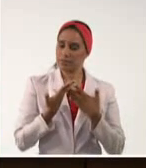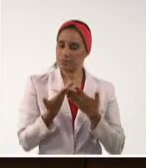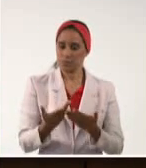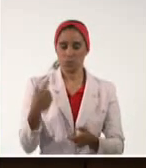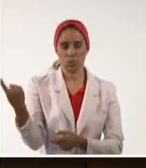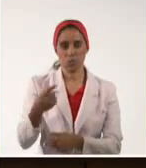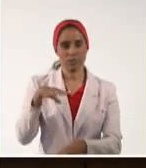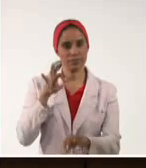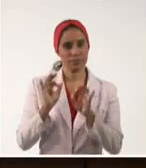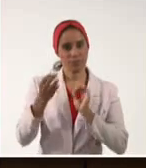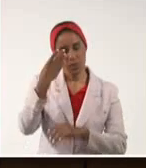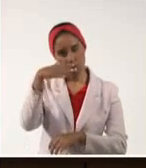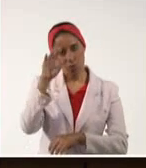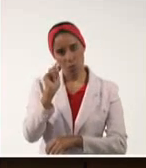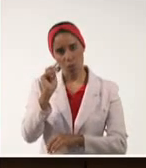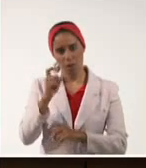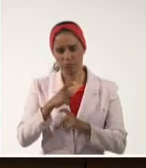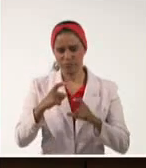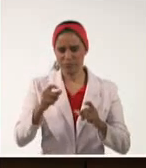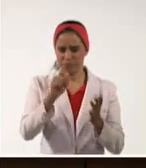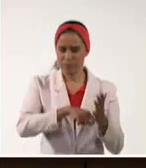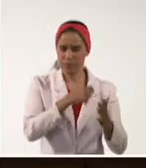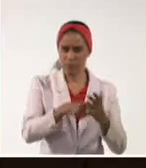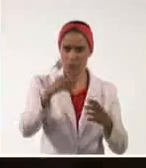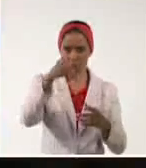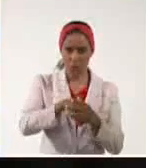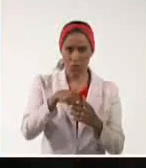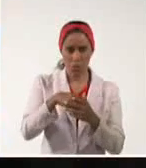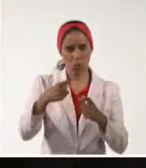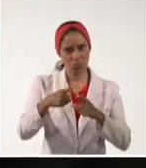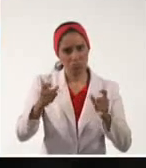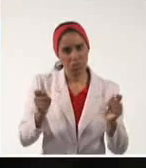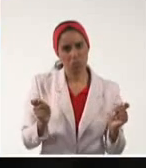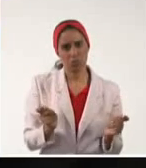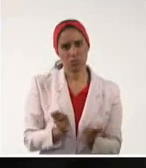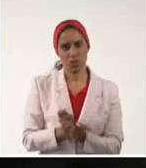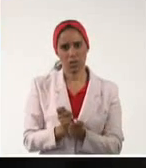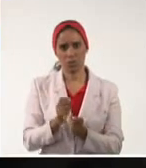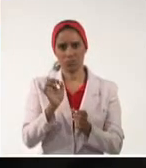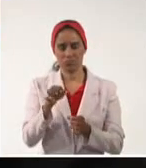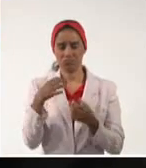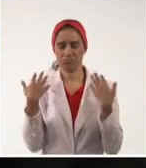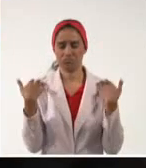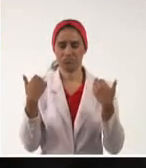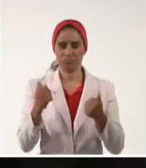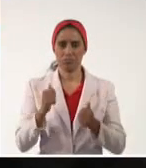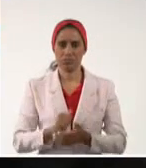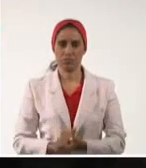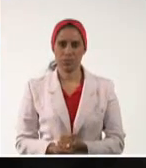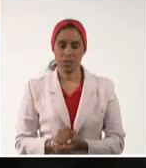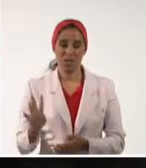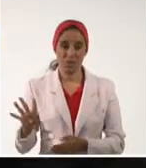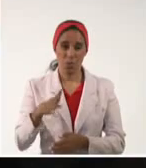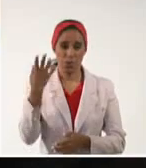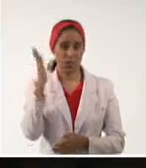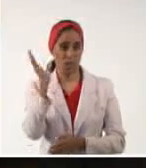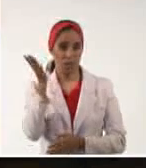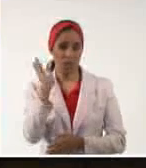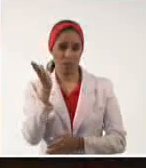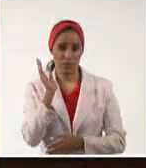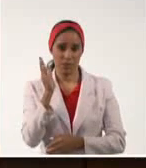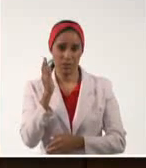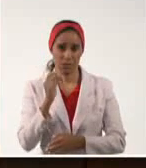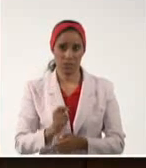con amplísima votación al Consejo Ejecutivo de la UNESCO. La cuarta conferencia de la Nación y la